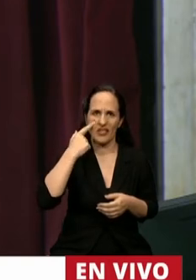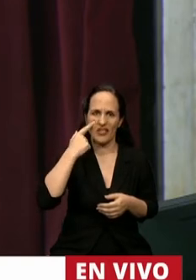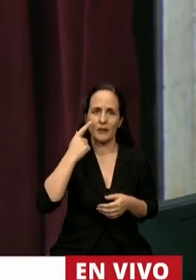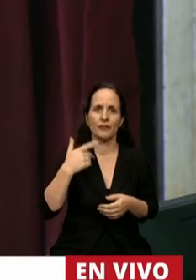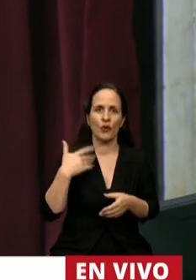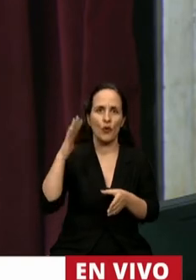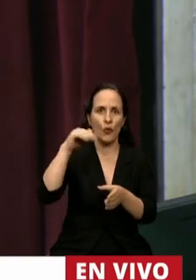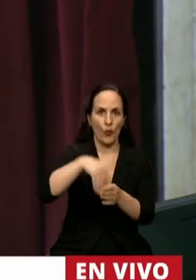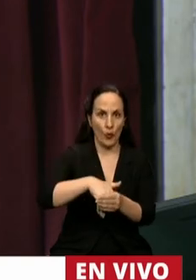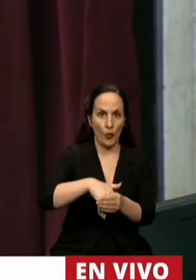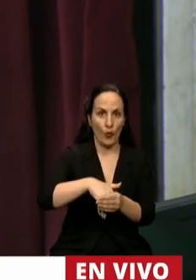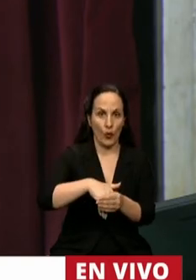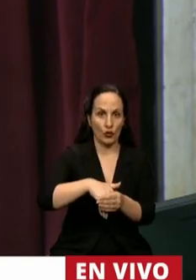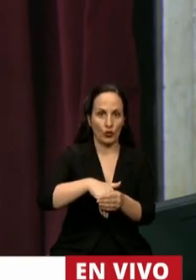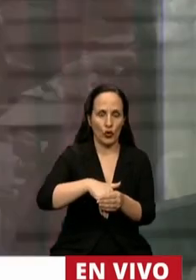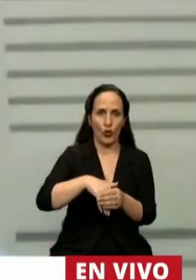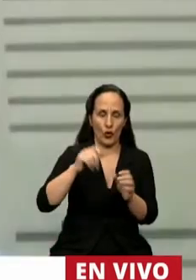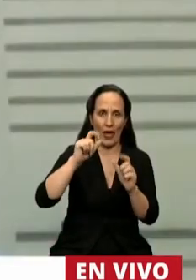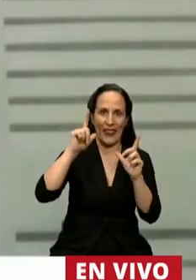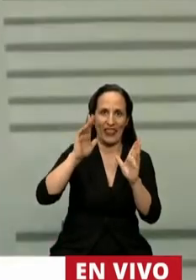Mi voto es abstención.